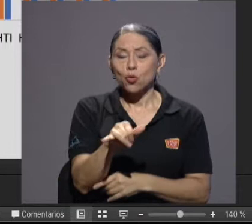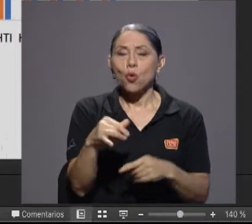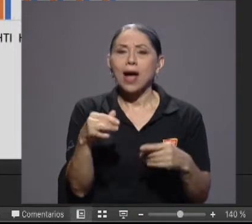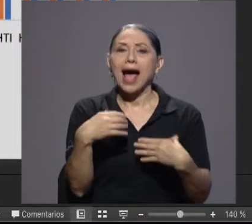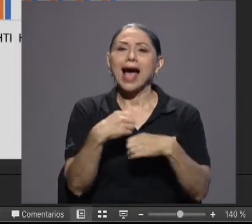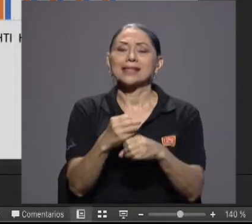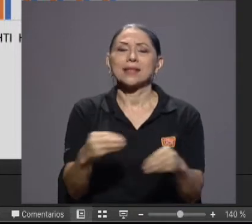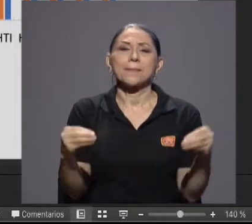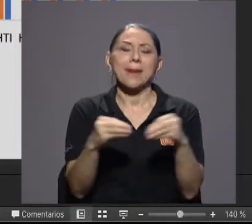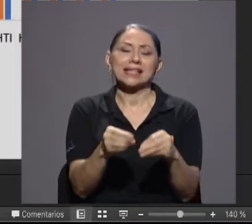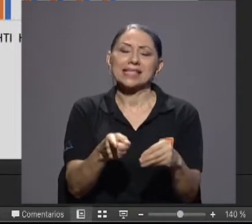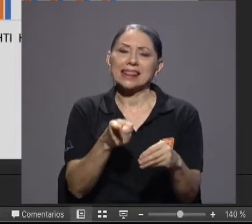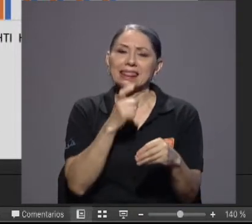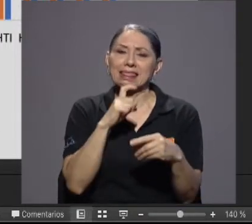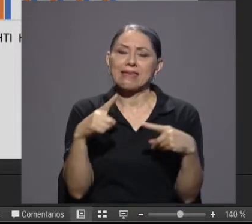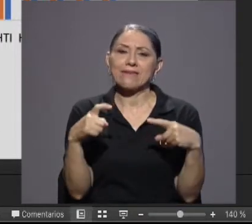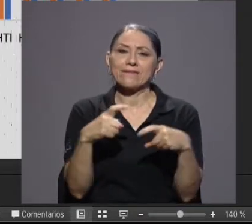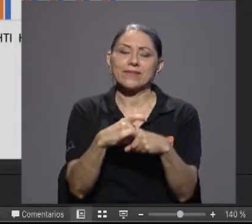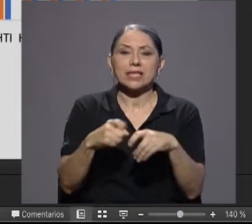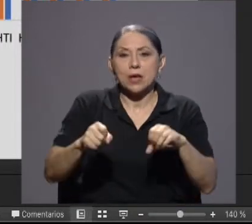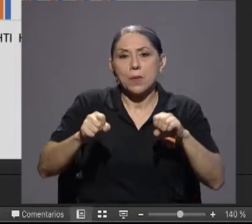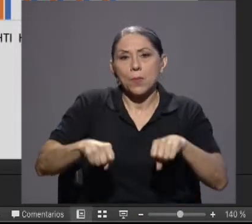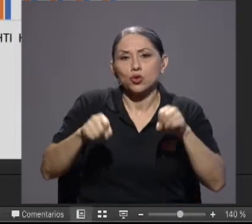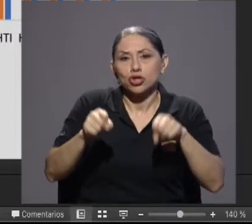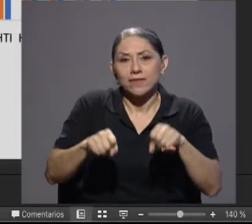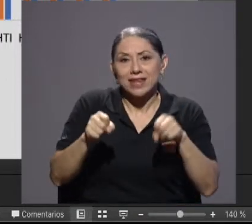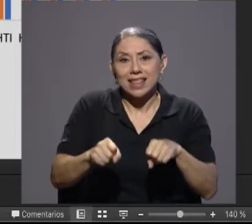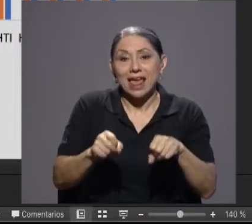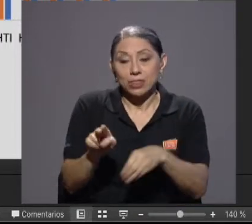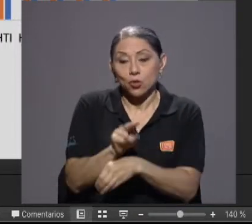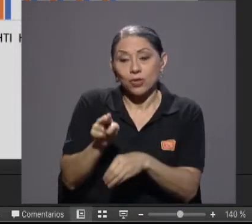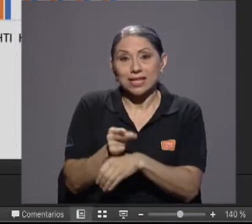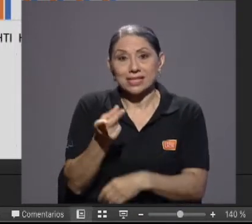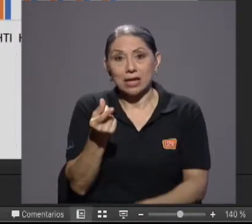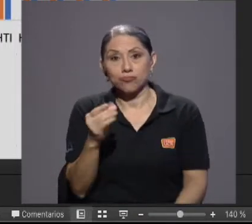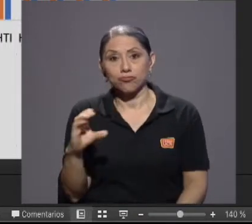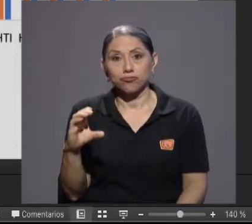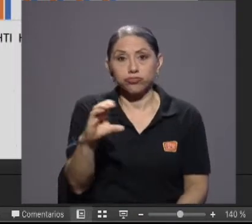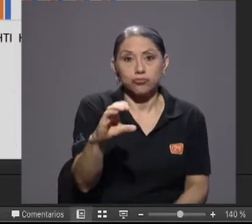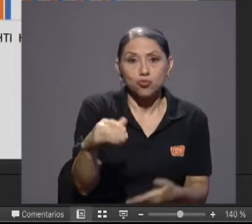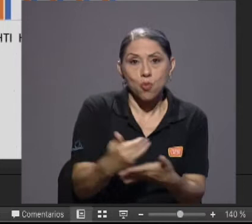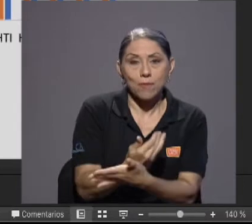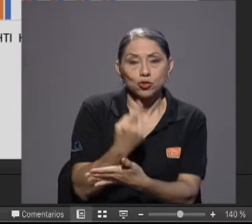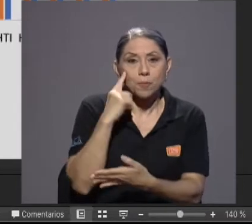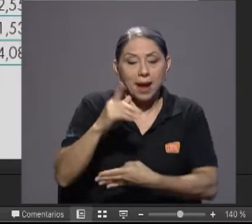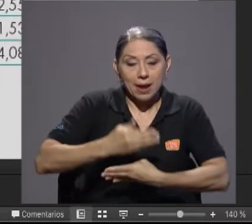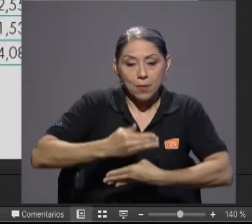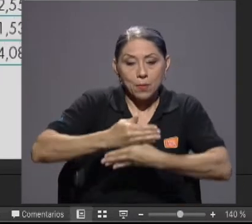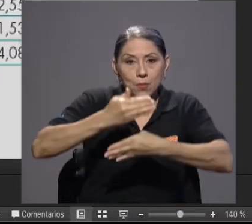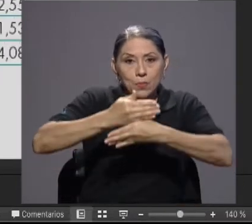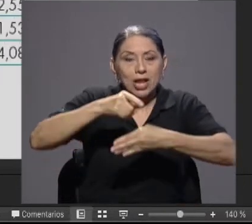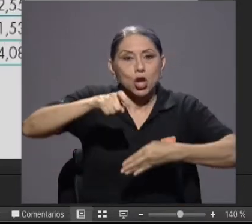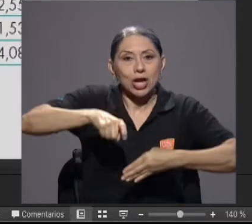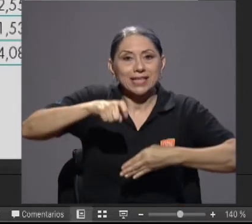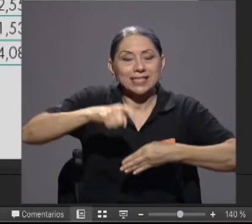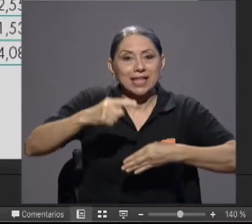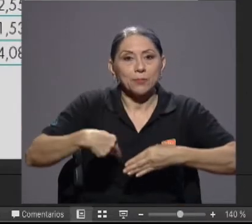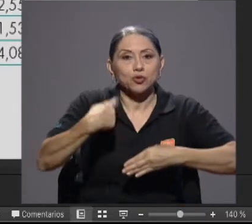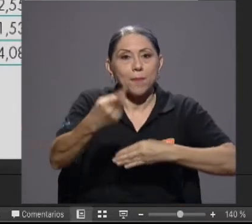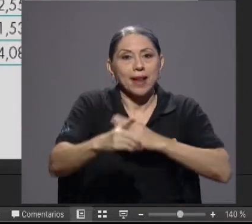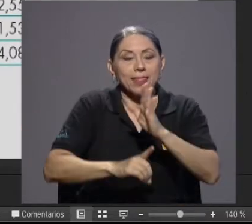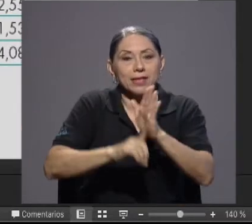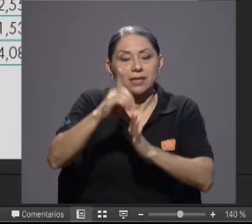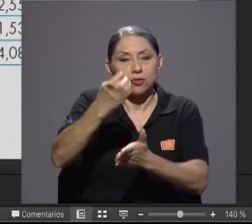complica todavía más la posibilidad de la inyección de recursos nuevos para el desarrollo de la infraestructura que ocupamos para el